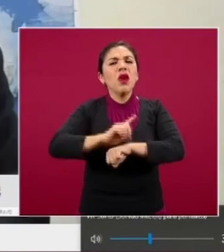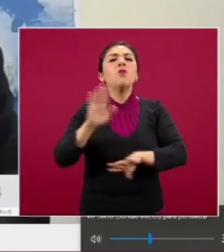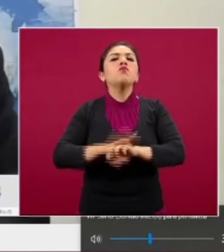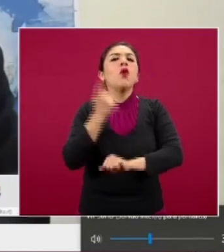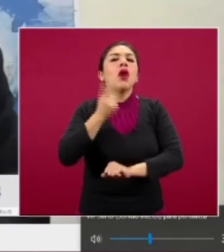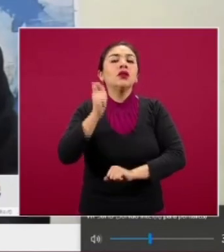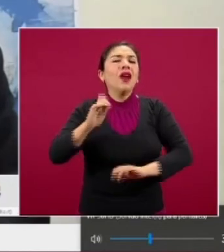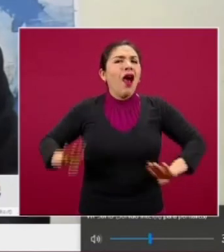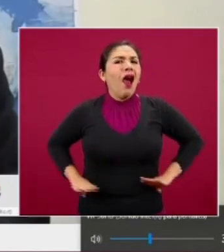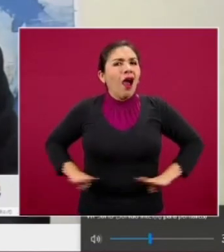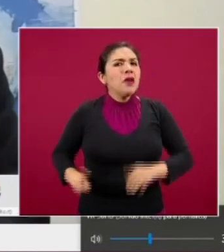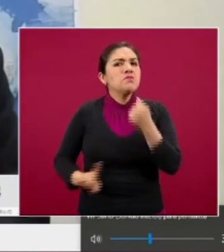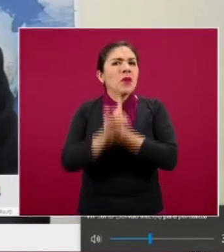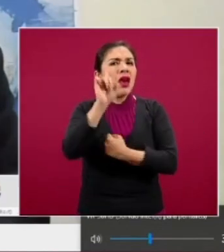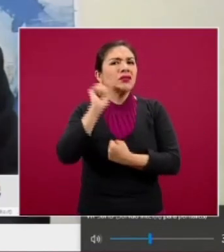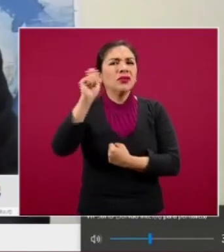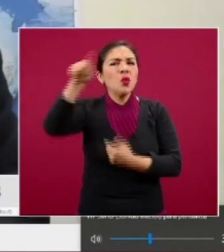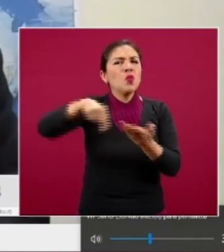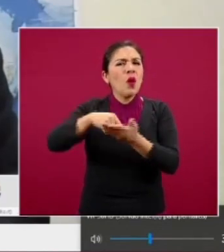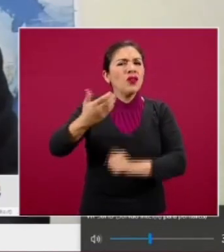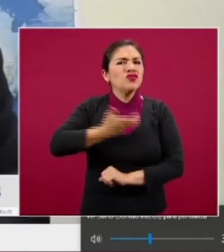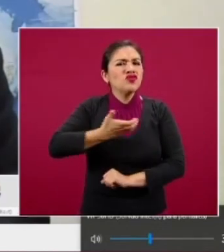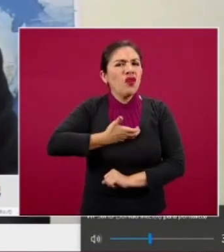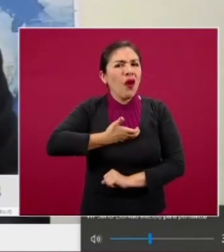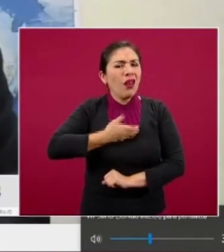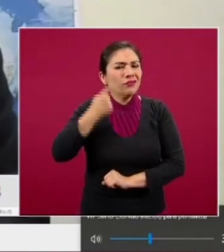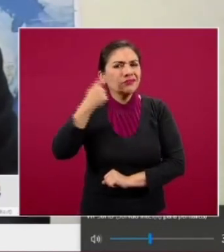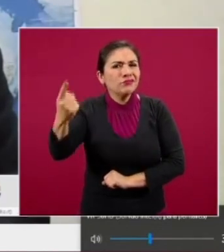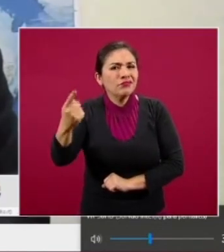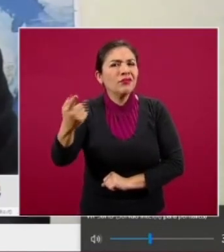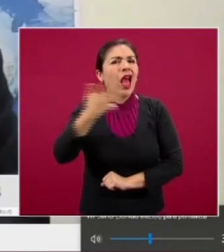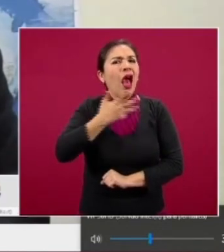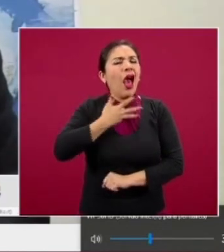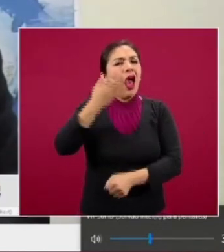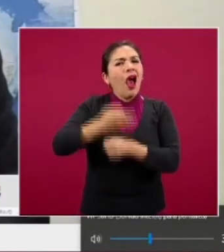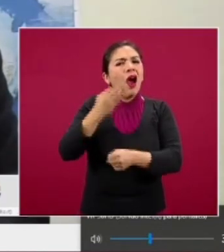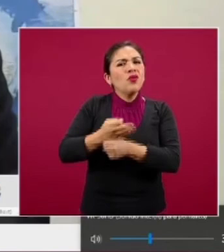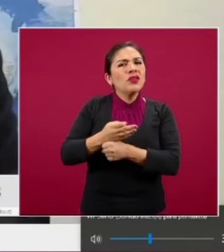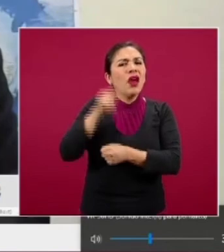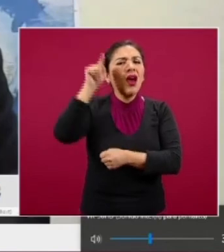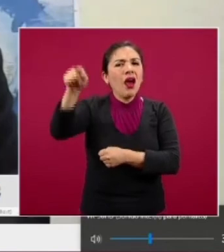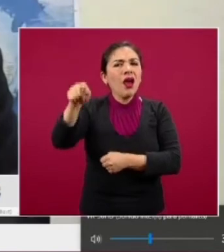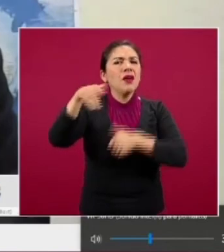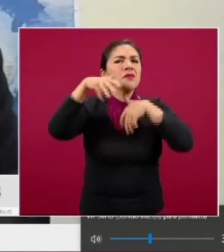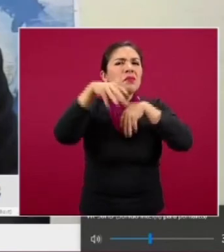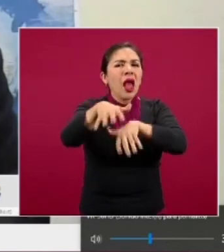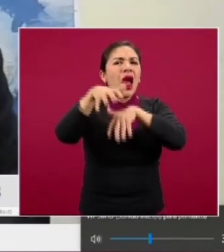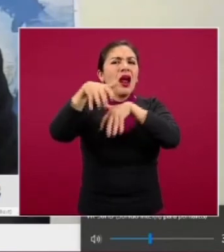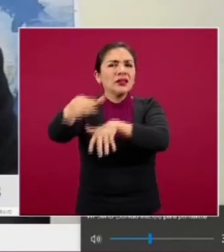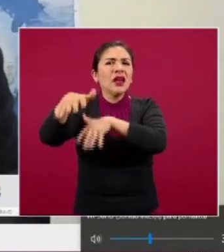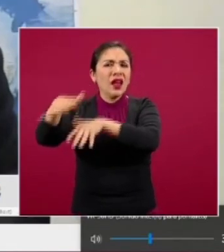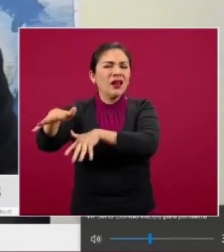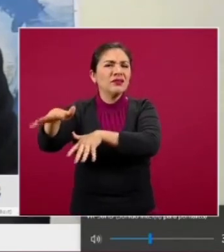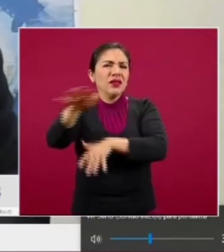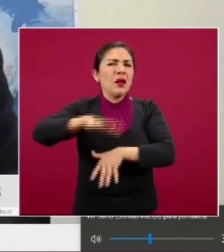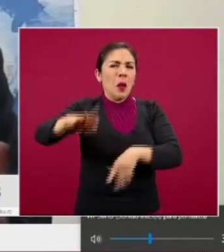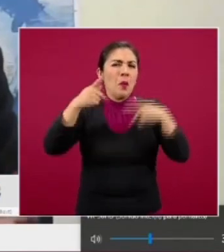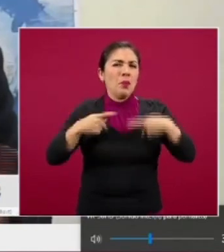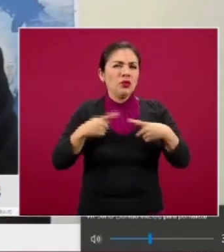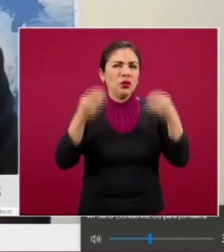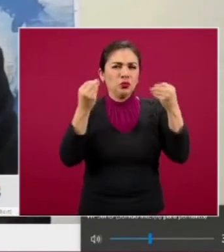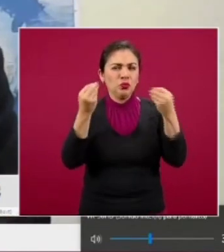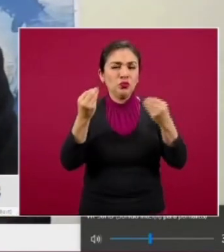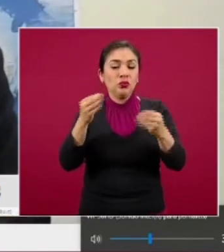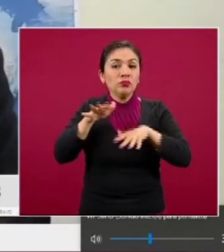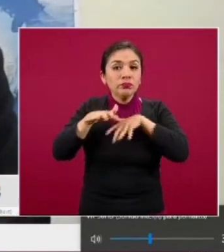condiciones inusuales en el Zócalo de la Ciudad de México. Existe en este momento una manifestación pública